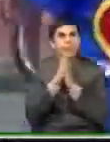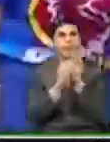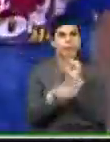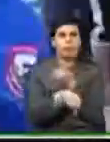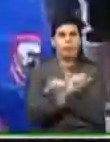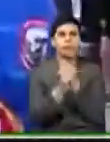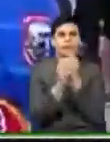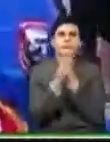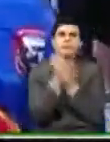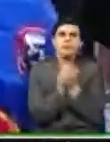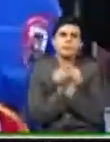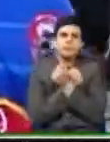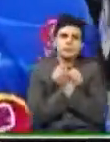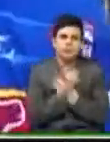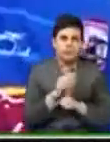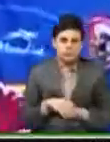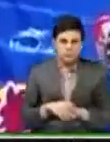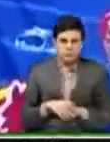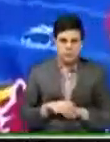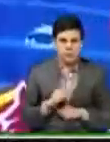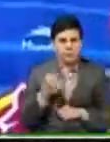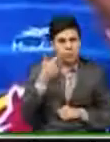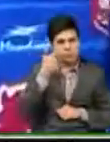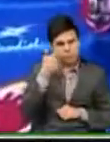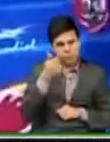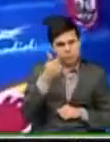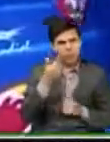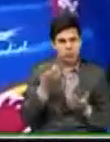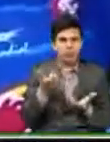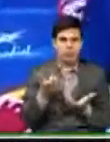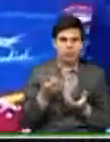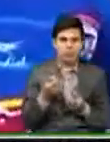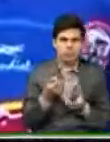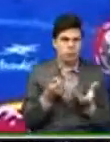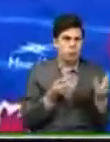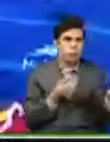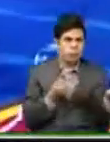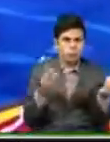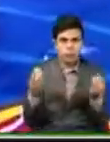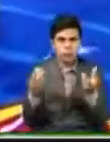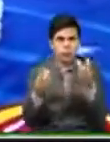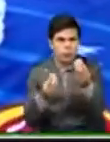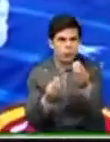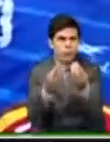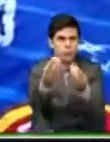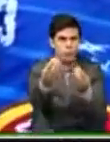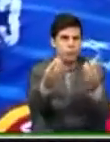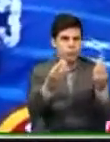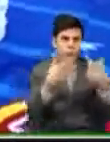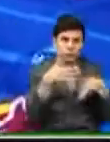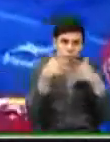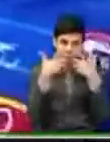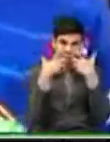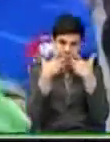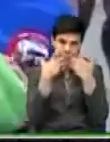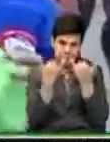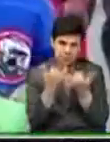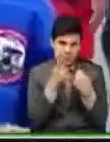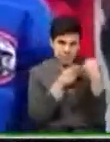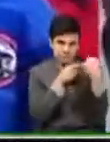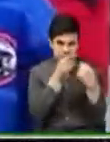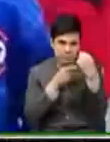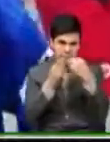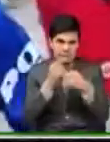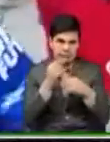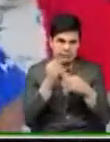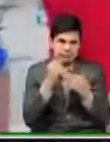fútbol. Muy bonito porque son muchos equipos, es un campeonato de mucha